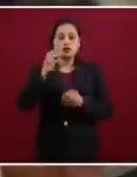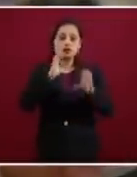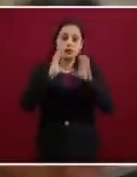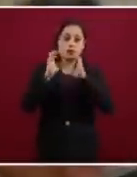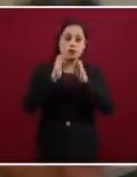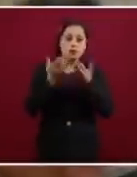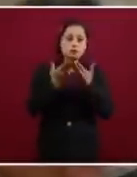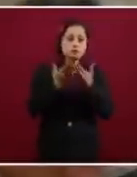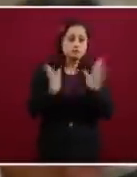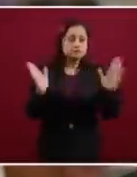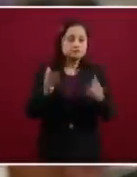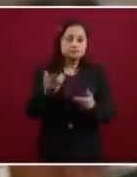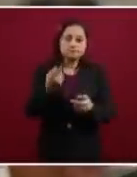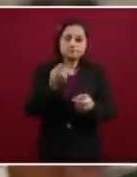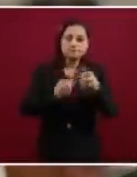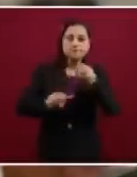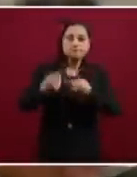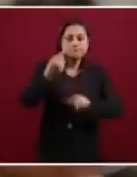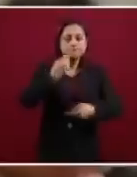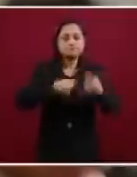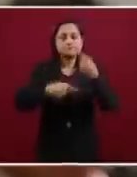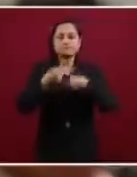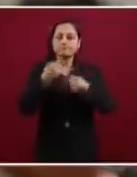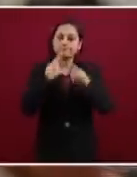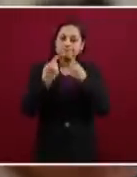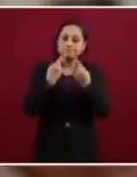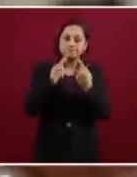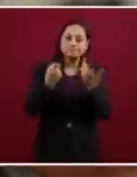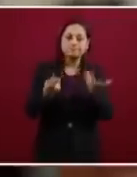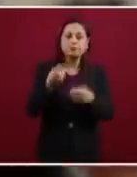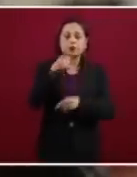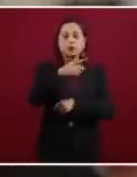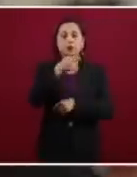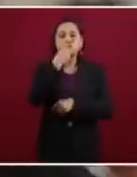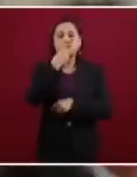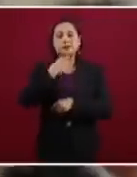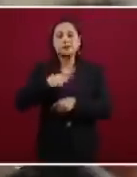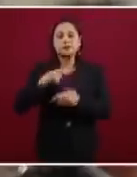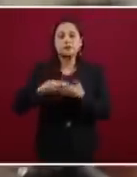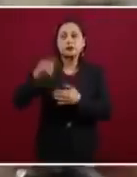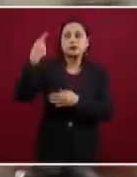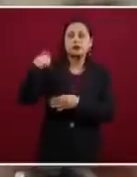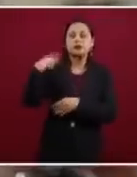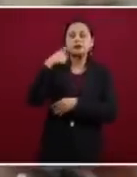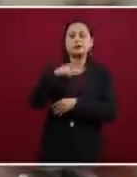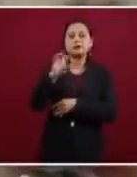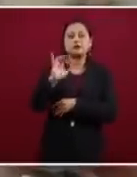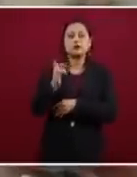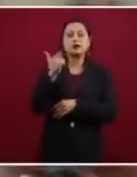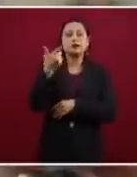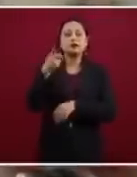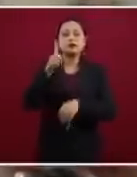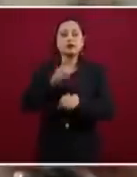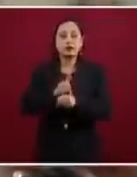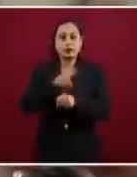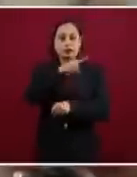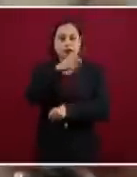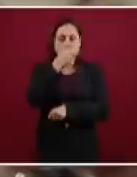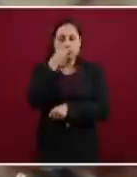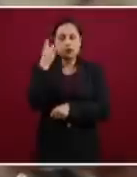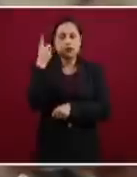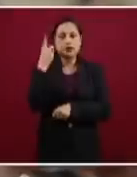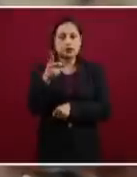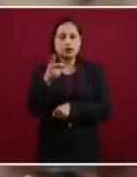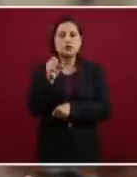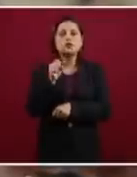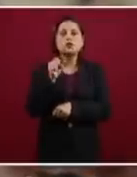abierta usted dijo hace 157 días que apoyaba la construcción de